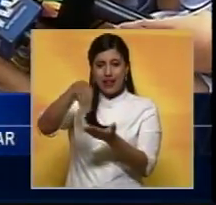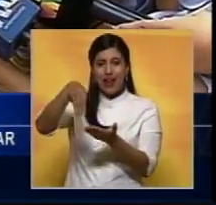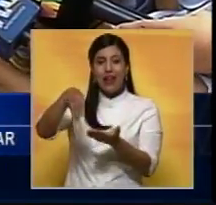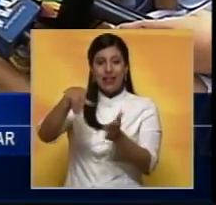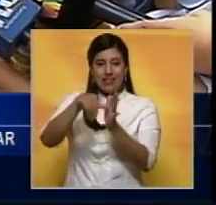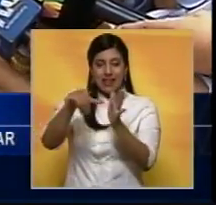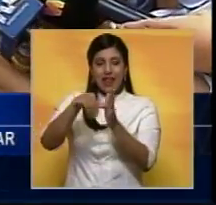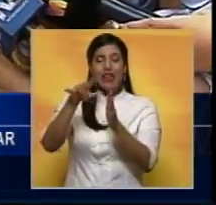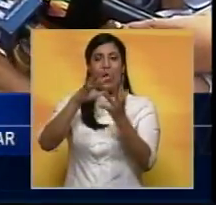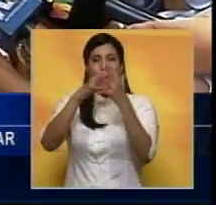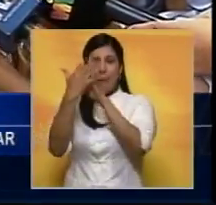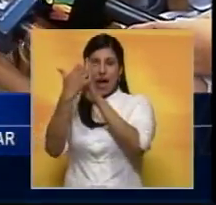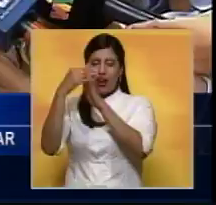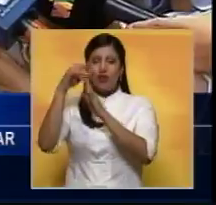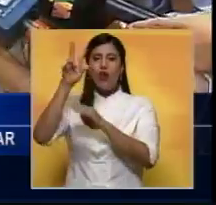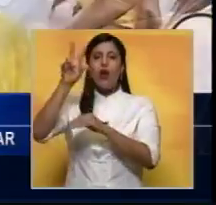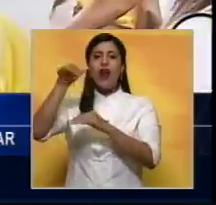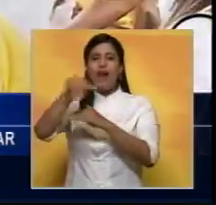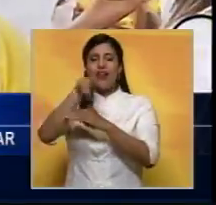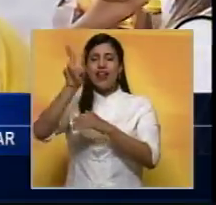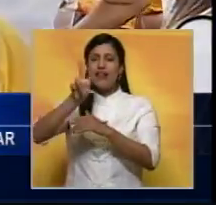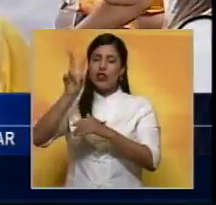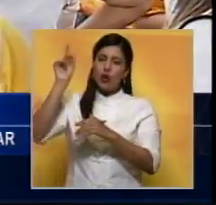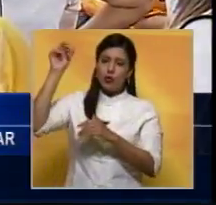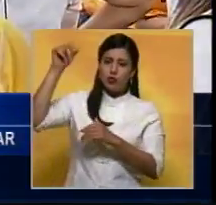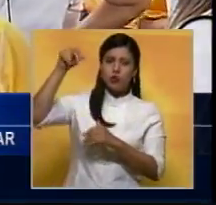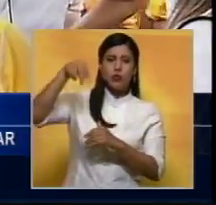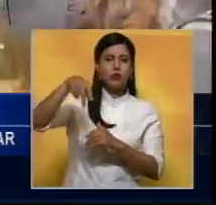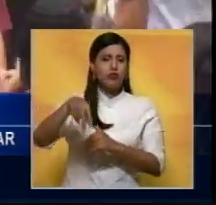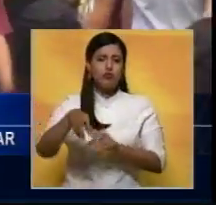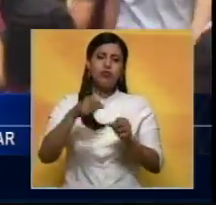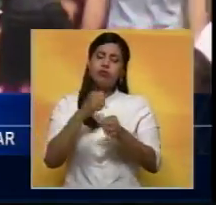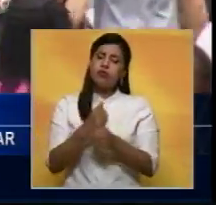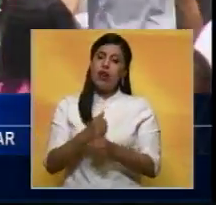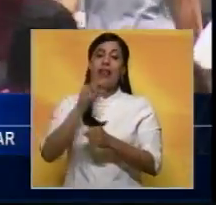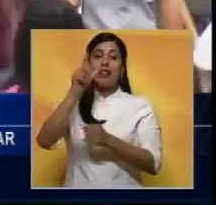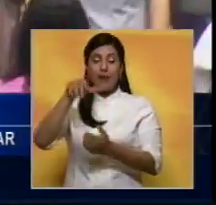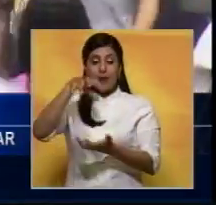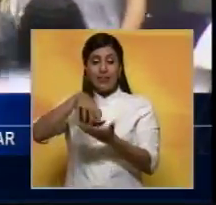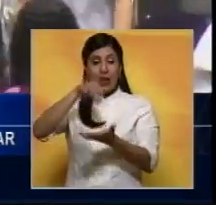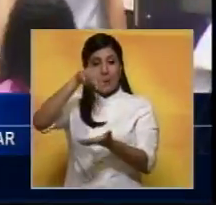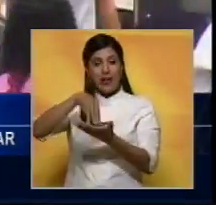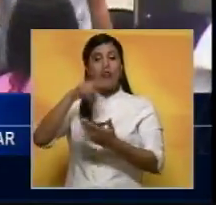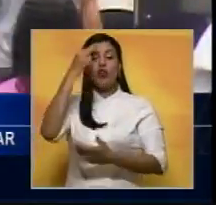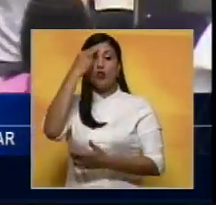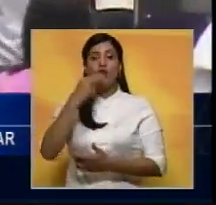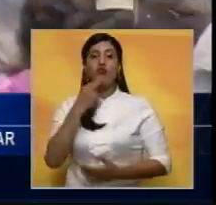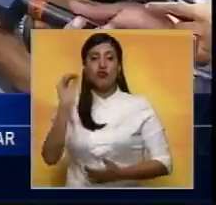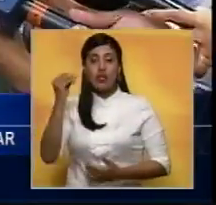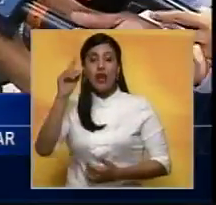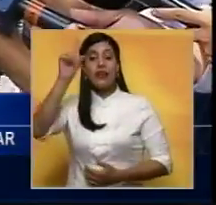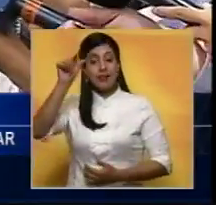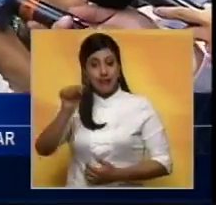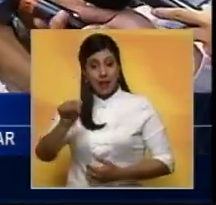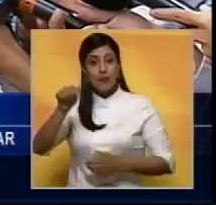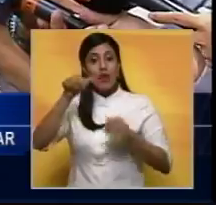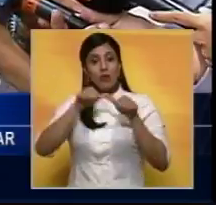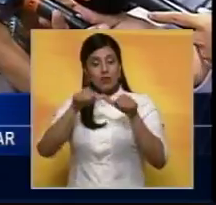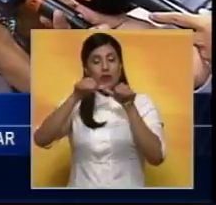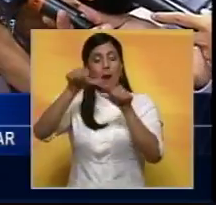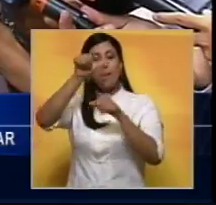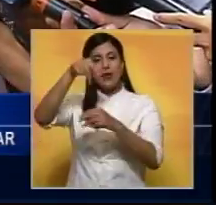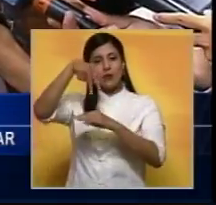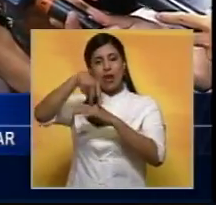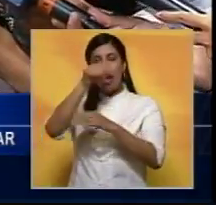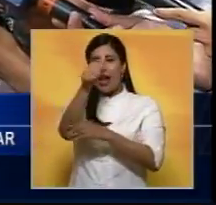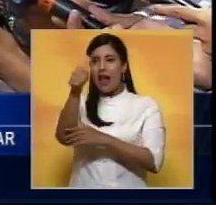salido del barrio y de la avenida Victoria a realizar su plantón allá. En el estado Miranda también en Los Teques, es decir, no son solamente los plantones que se han convocado